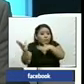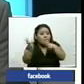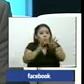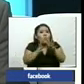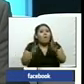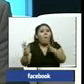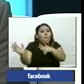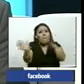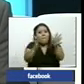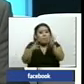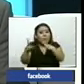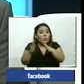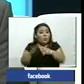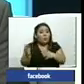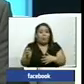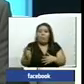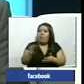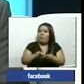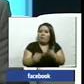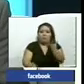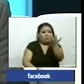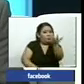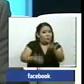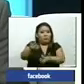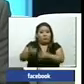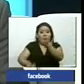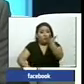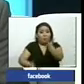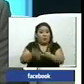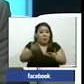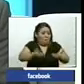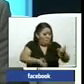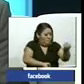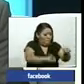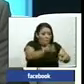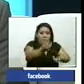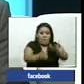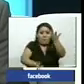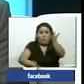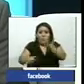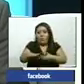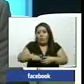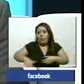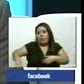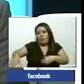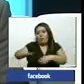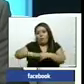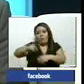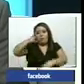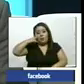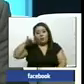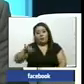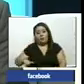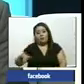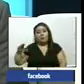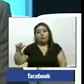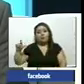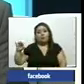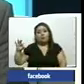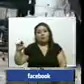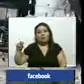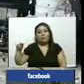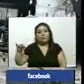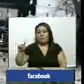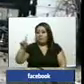de un huracán, han provocado nuevos incendios y fortalecido los que devastan diferentes partes del estado de California desde la semana anterior.